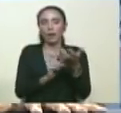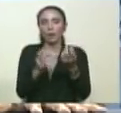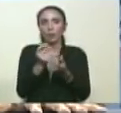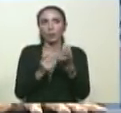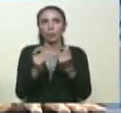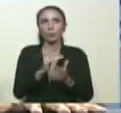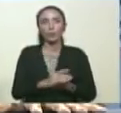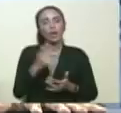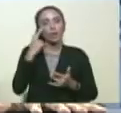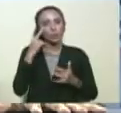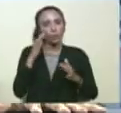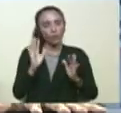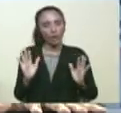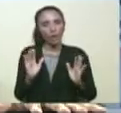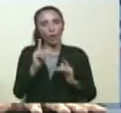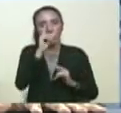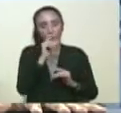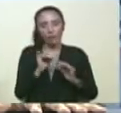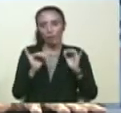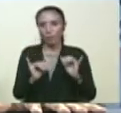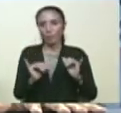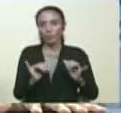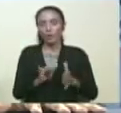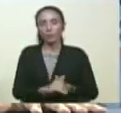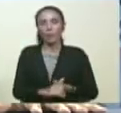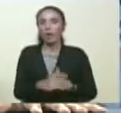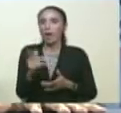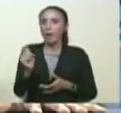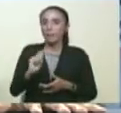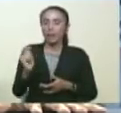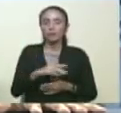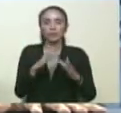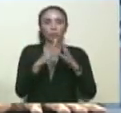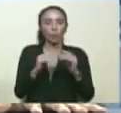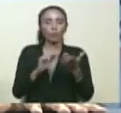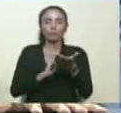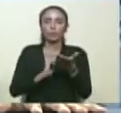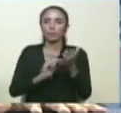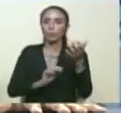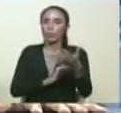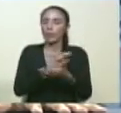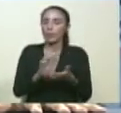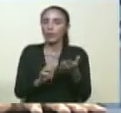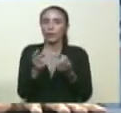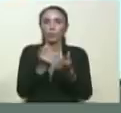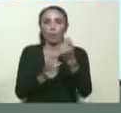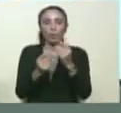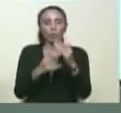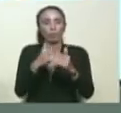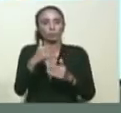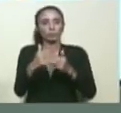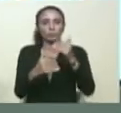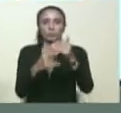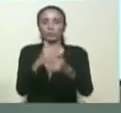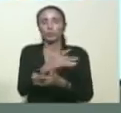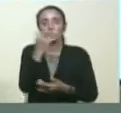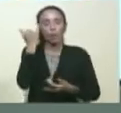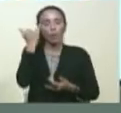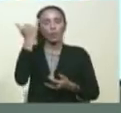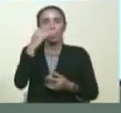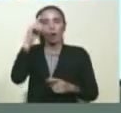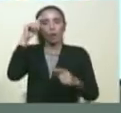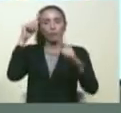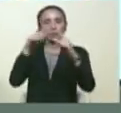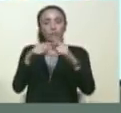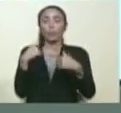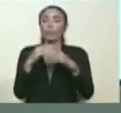semestre del año 2018 va a ser el segundo semestre de victoria, de crecimiento, de estabilidad económica. Sueño con eso. Y